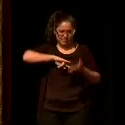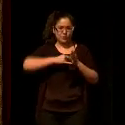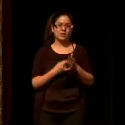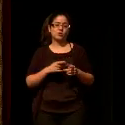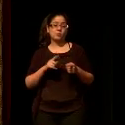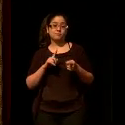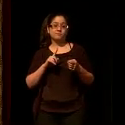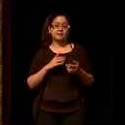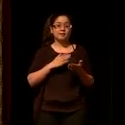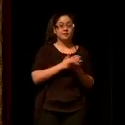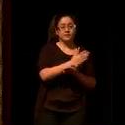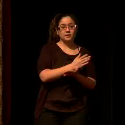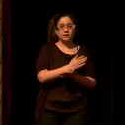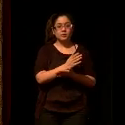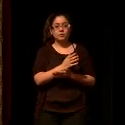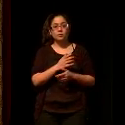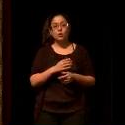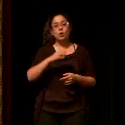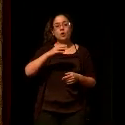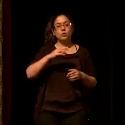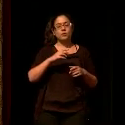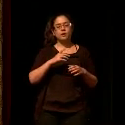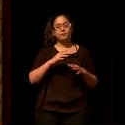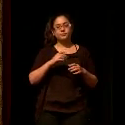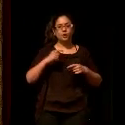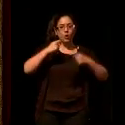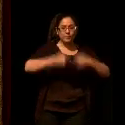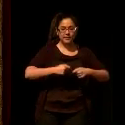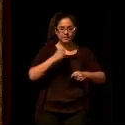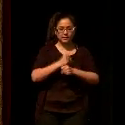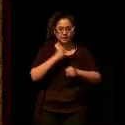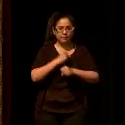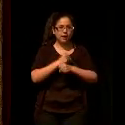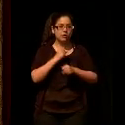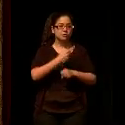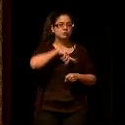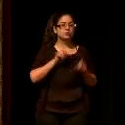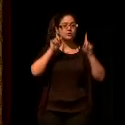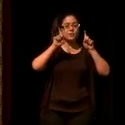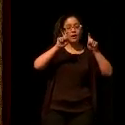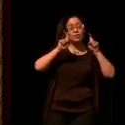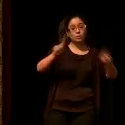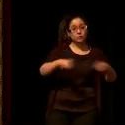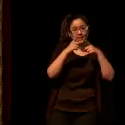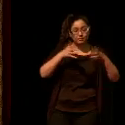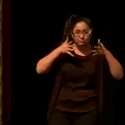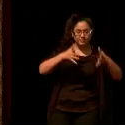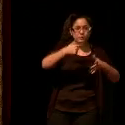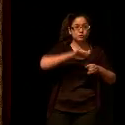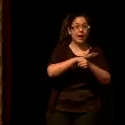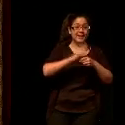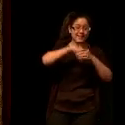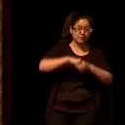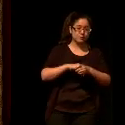parte 1 es música pop que es una cooperativa de trabajo nos dedicamos a la educación musical y tenemos una área especializada